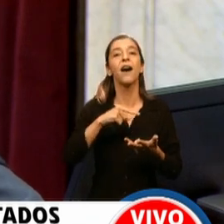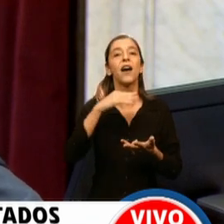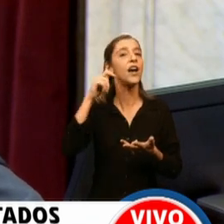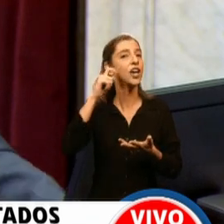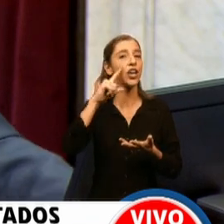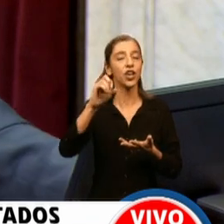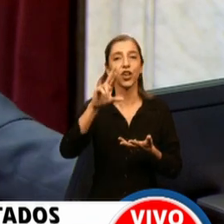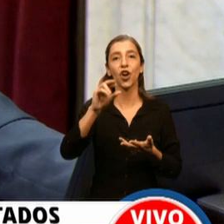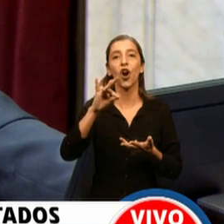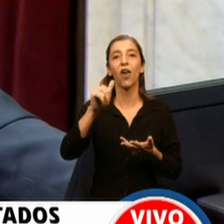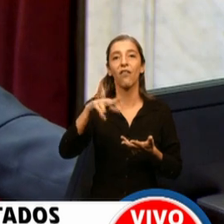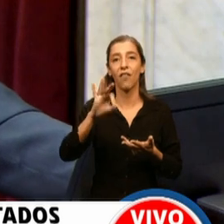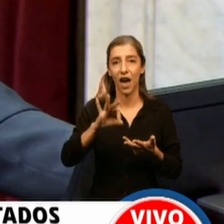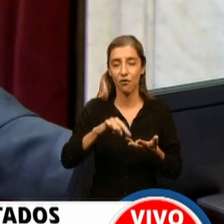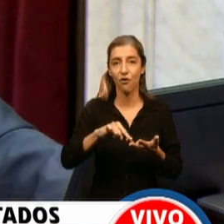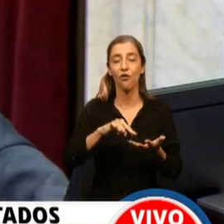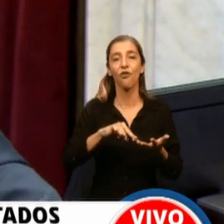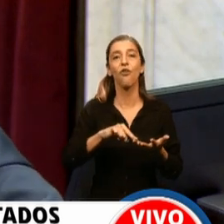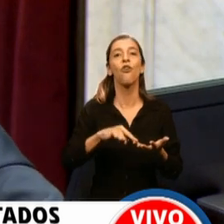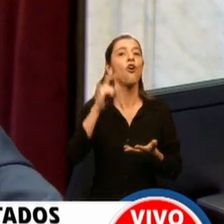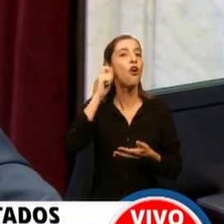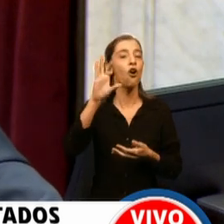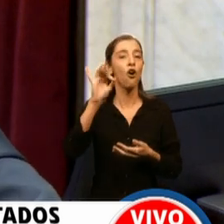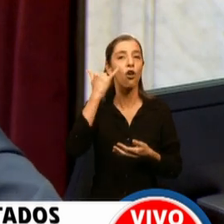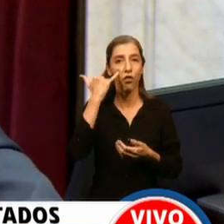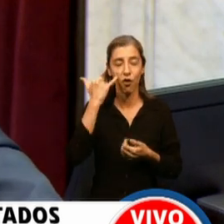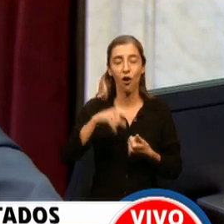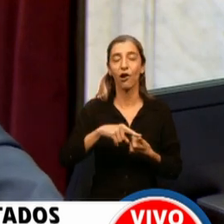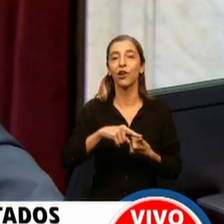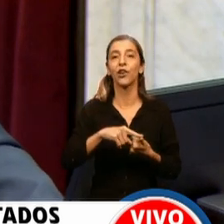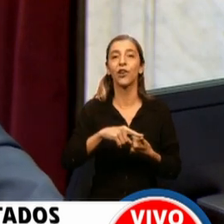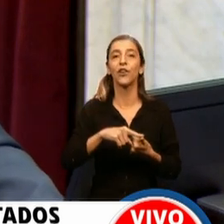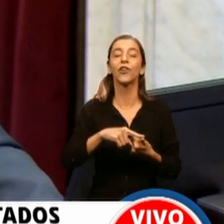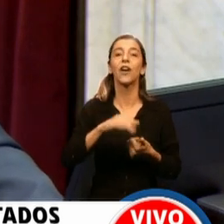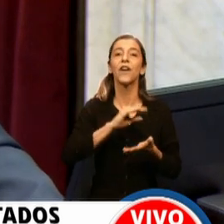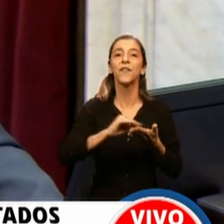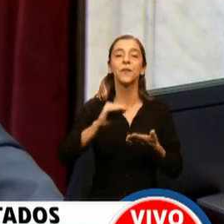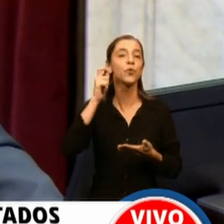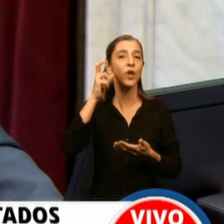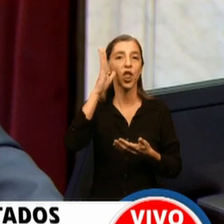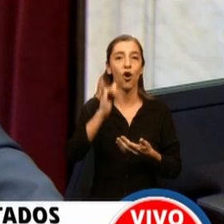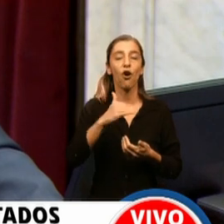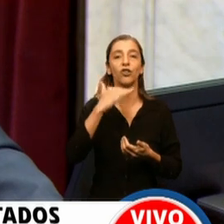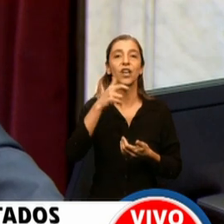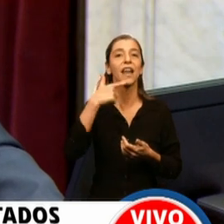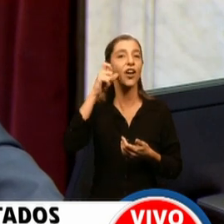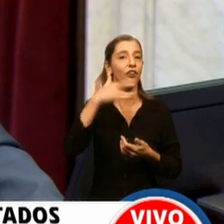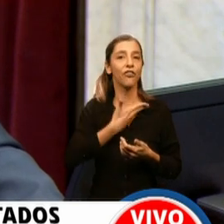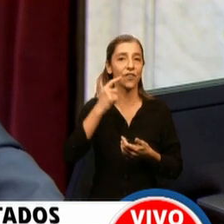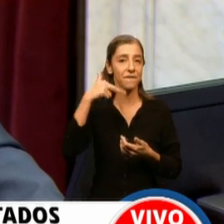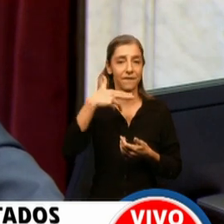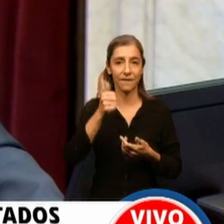giordano juan carlos diputado godoy lucas diputado gonzález josefina